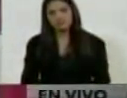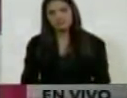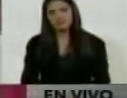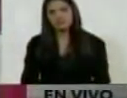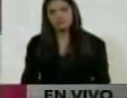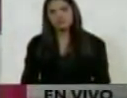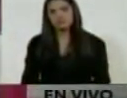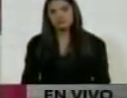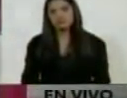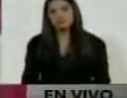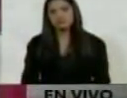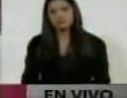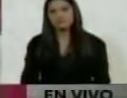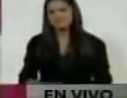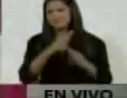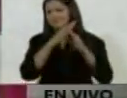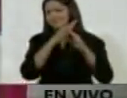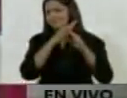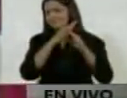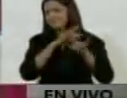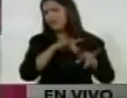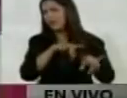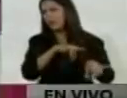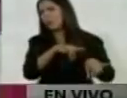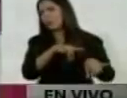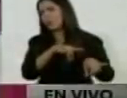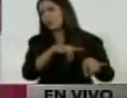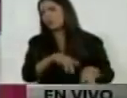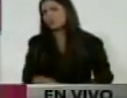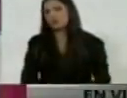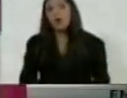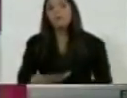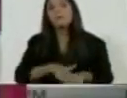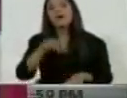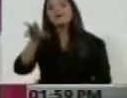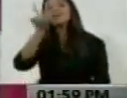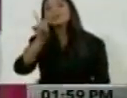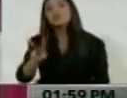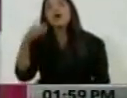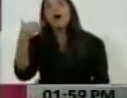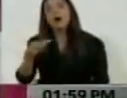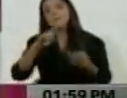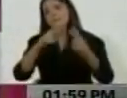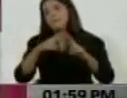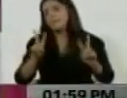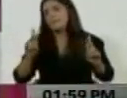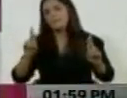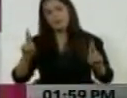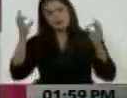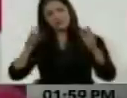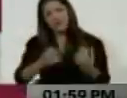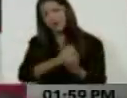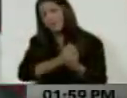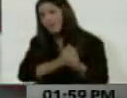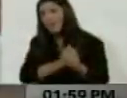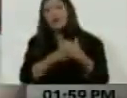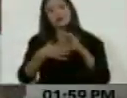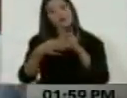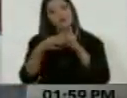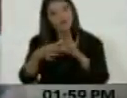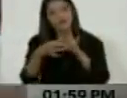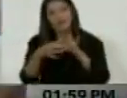Cancelado, transmutado y negado mil veces, porque en Venezuela lo que va a haber es paz, y lo que va a triunfar es el amor, la